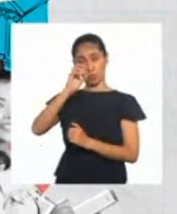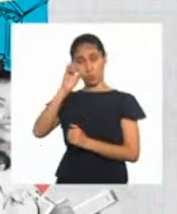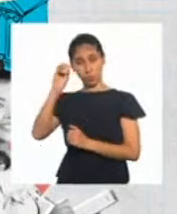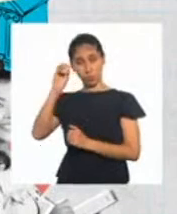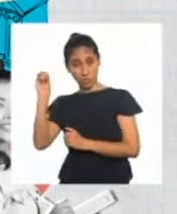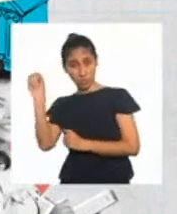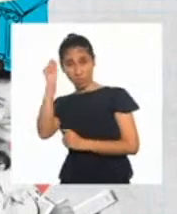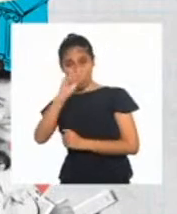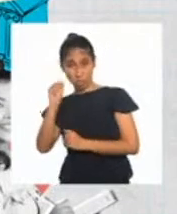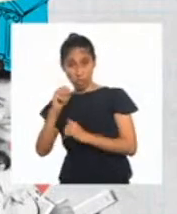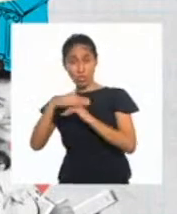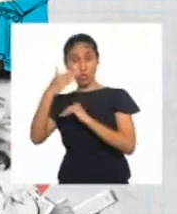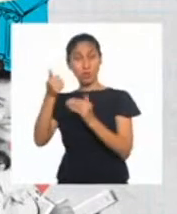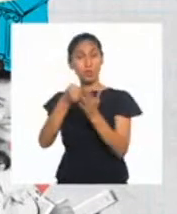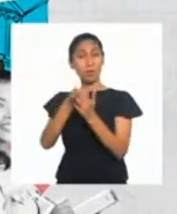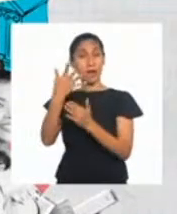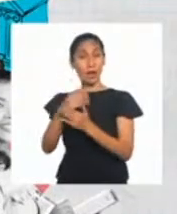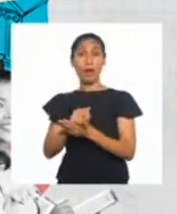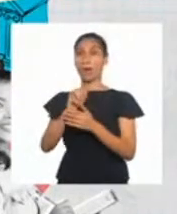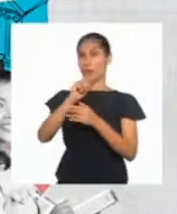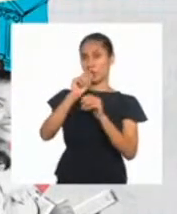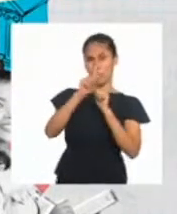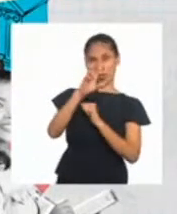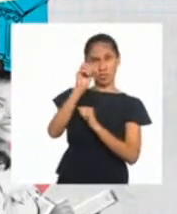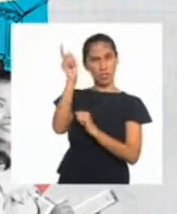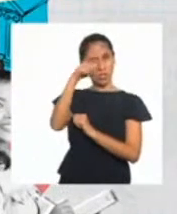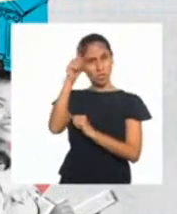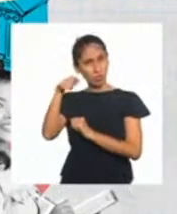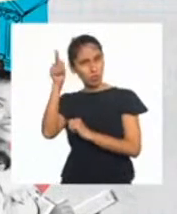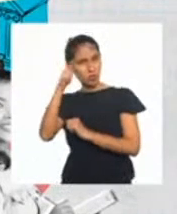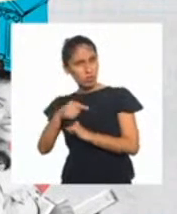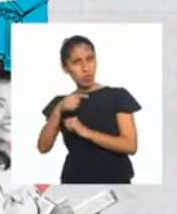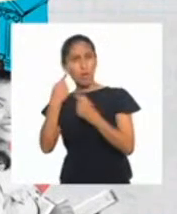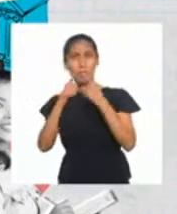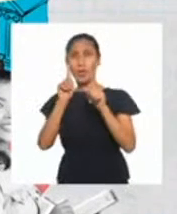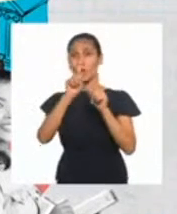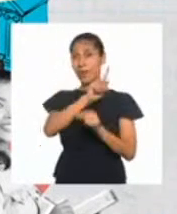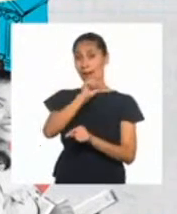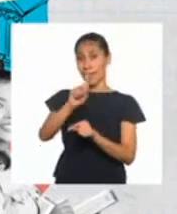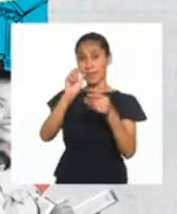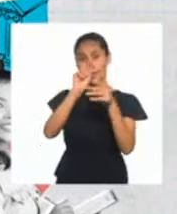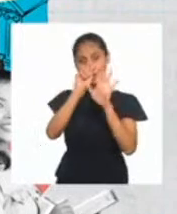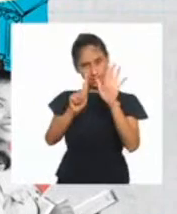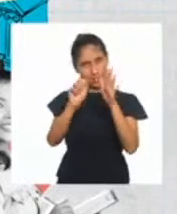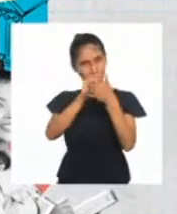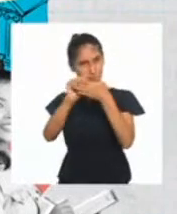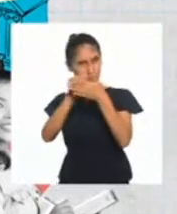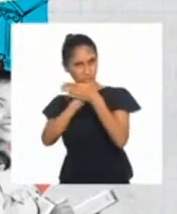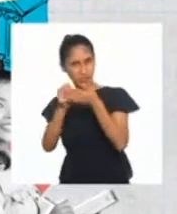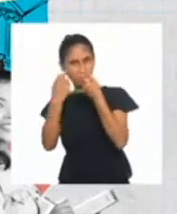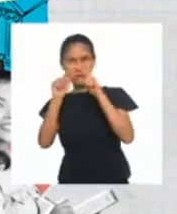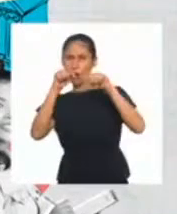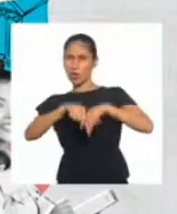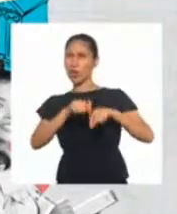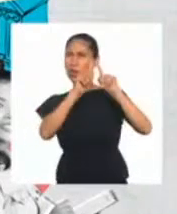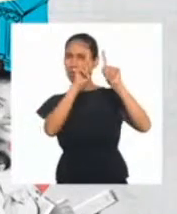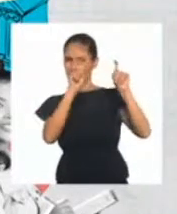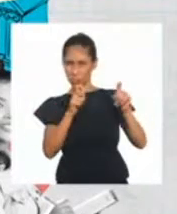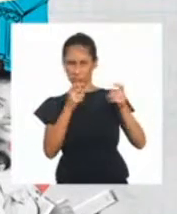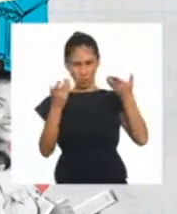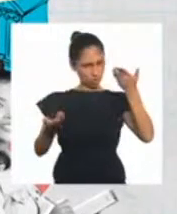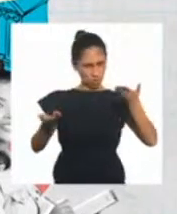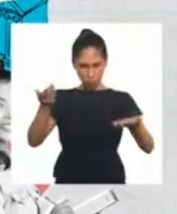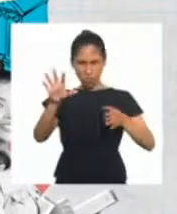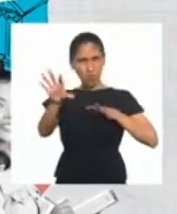con una tasa de interés semestral de 10%. Y la pregunta es, ¿cuál de los dos tipos de préstamo les conviene sacar?